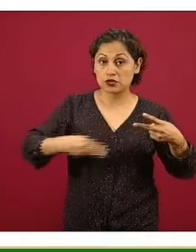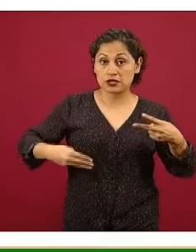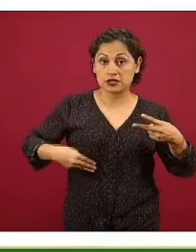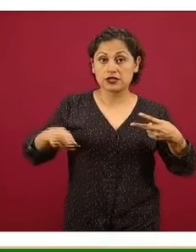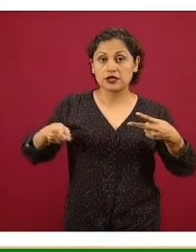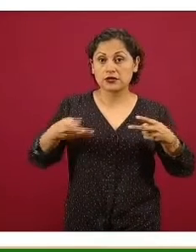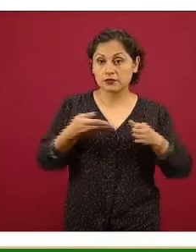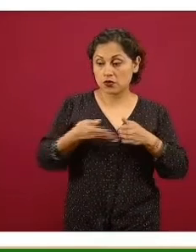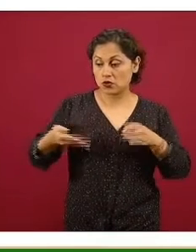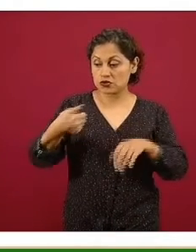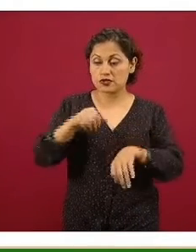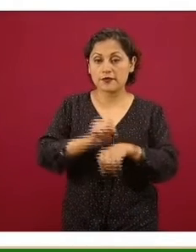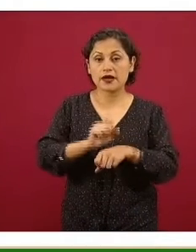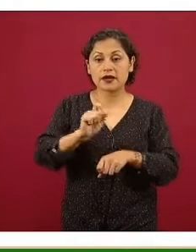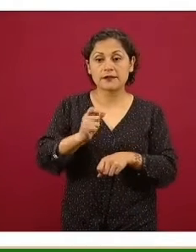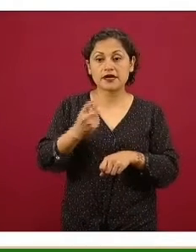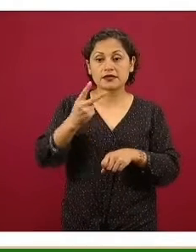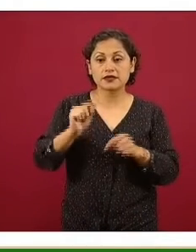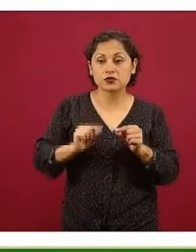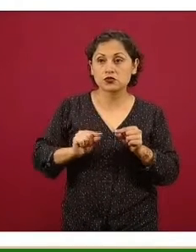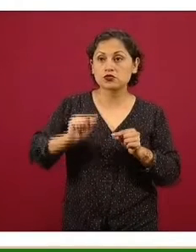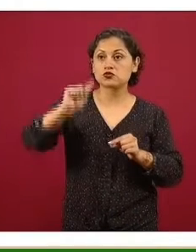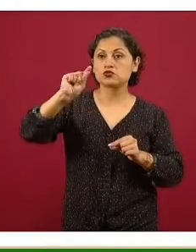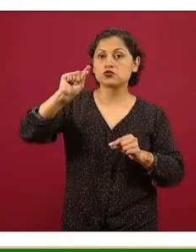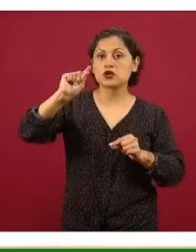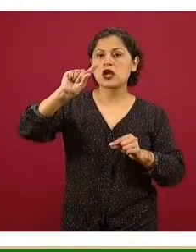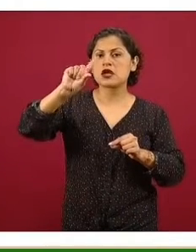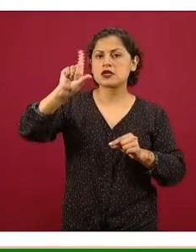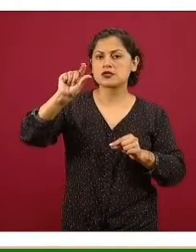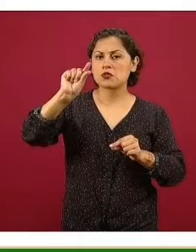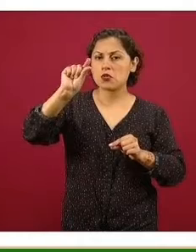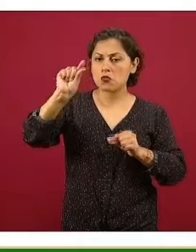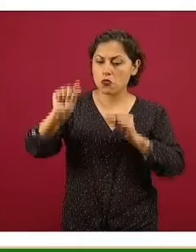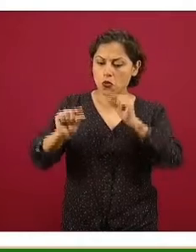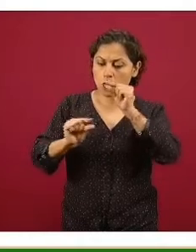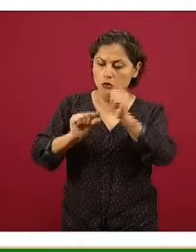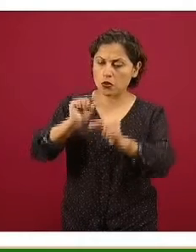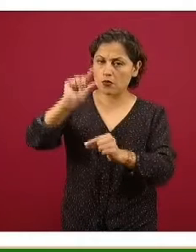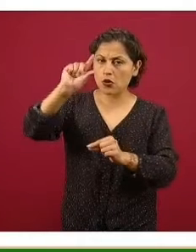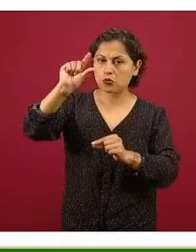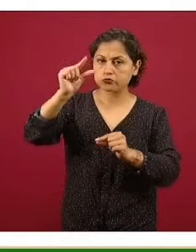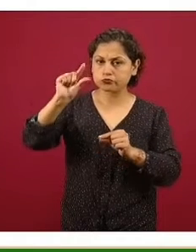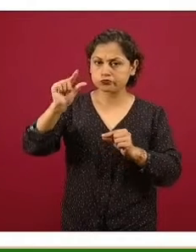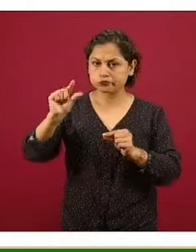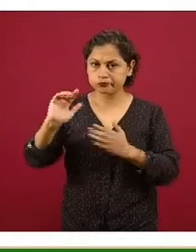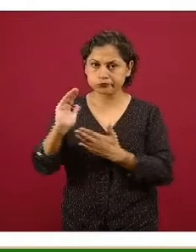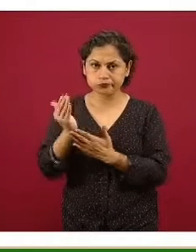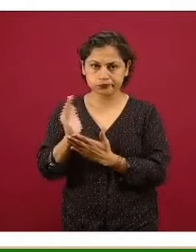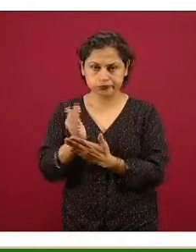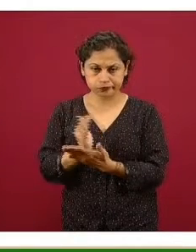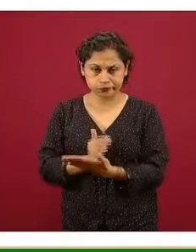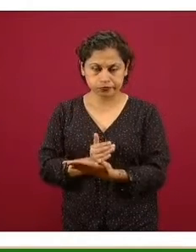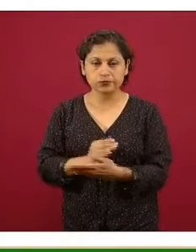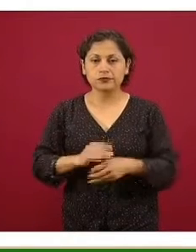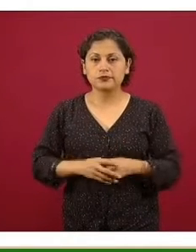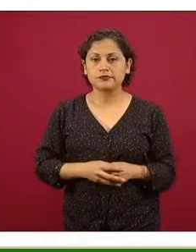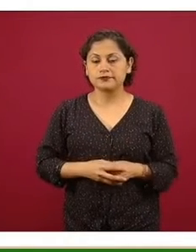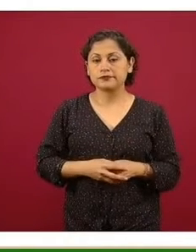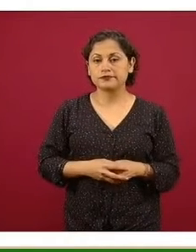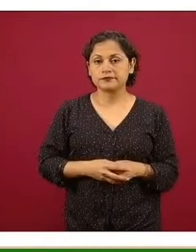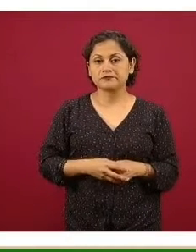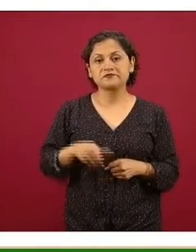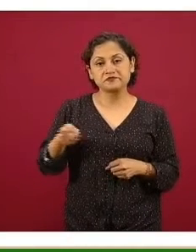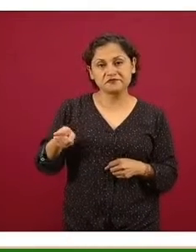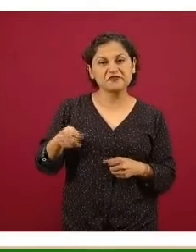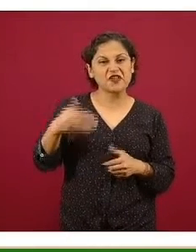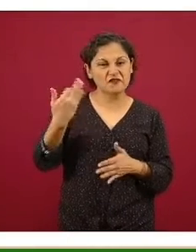semana 22, en donde llegó a un pico de su tasa y de ahí ha empezado a tener una tendencia descendente, todavía